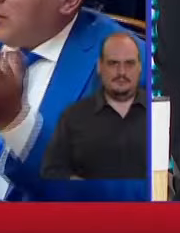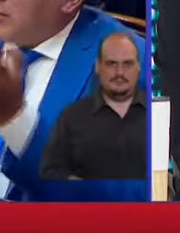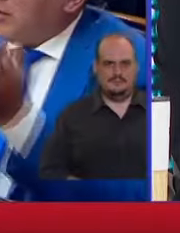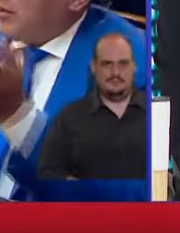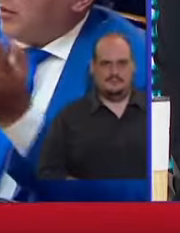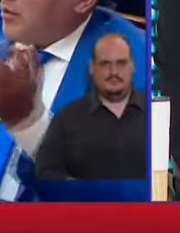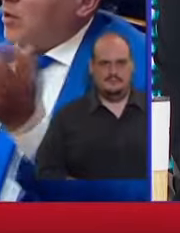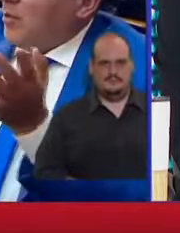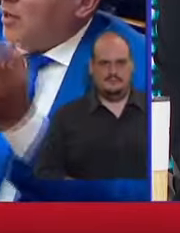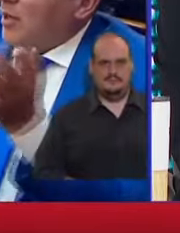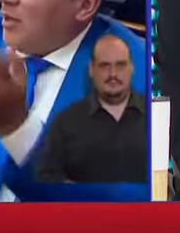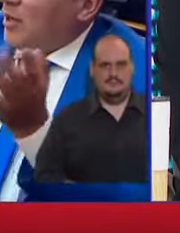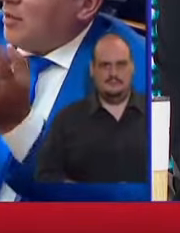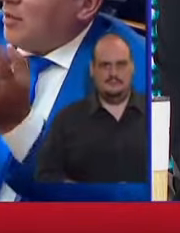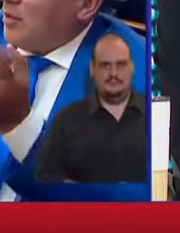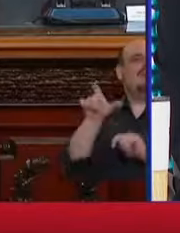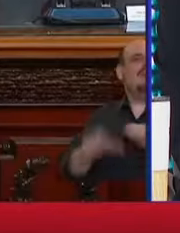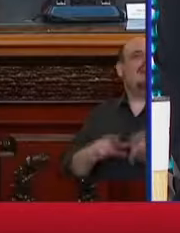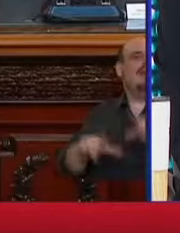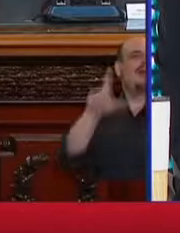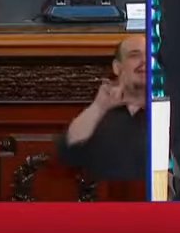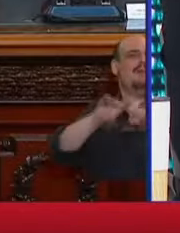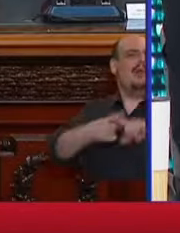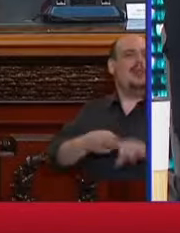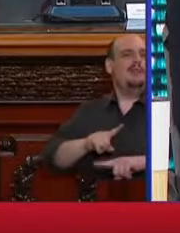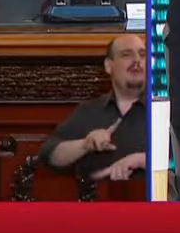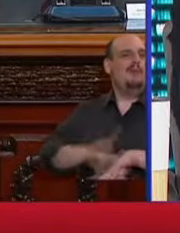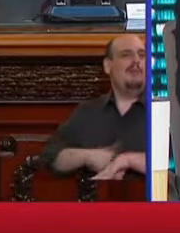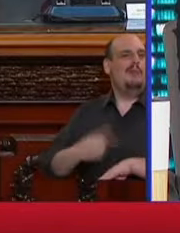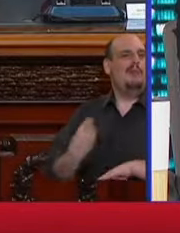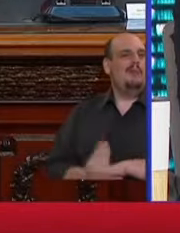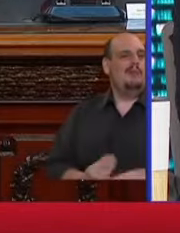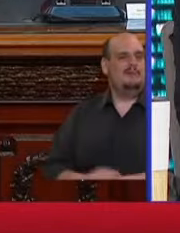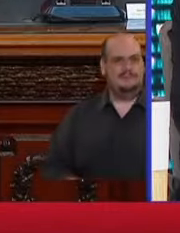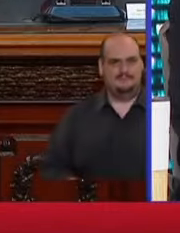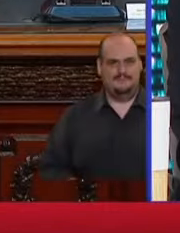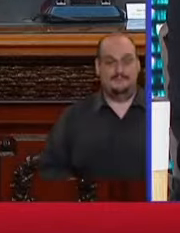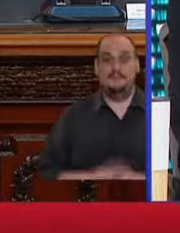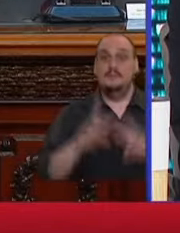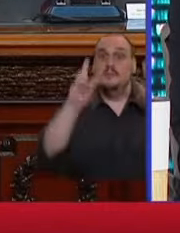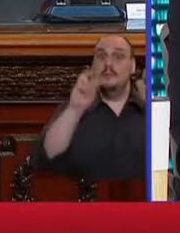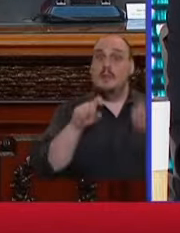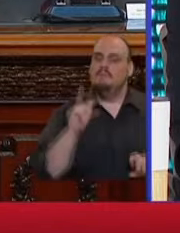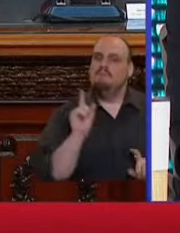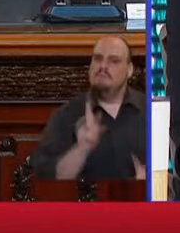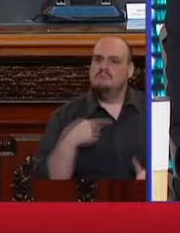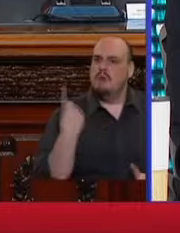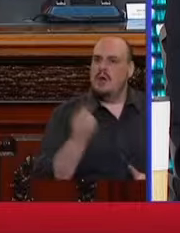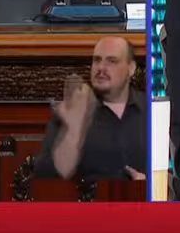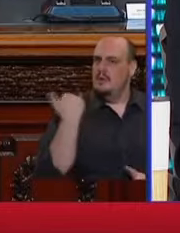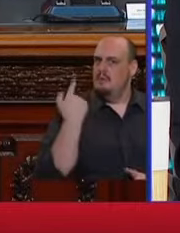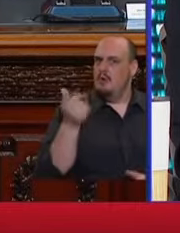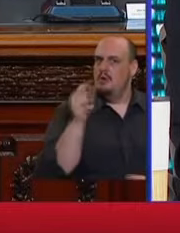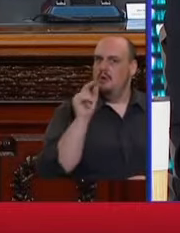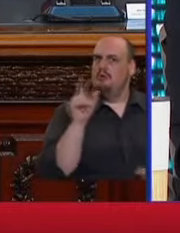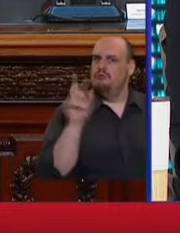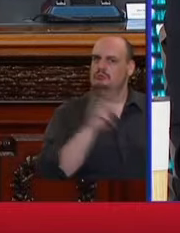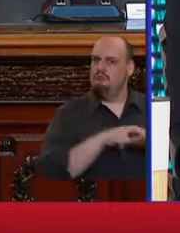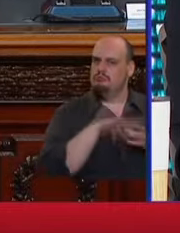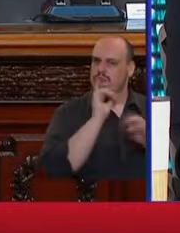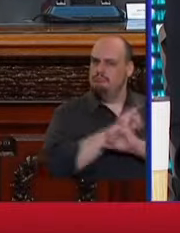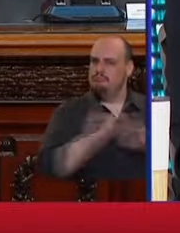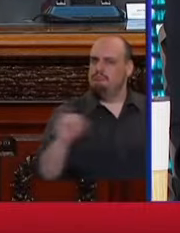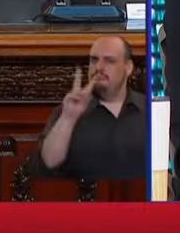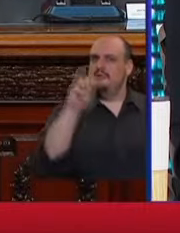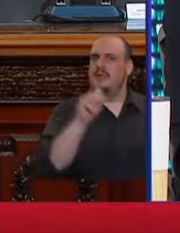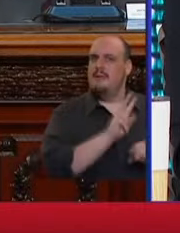hacer una profunda autocrítica. Milei nos robó toda la bandera del cambio. Fue mucho más creíble la bandera del cambio en manos de Milei que en